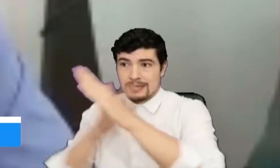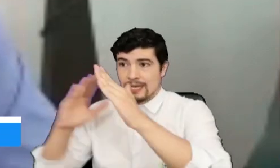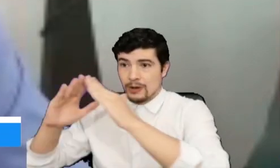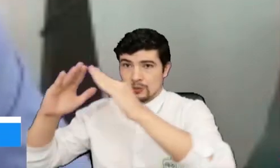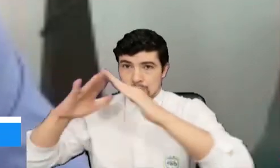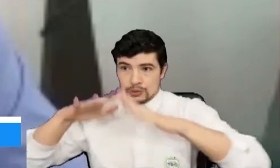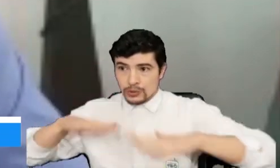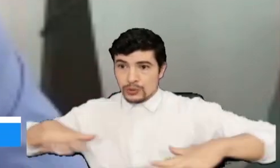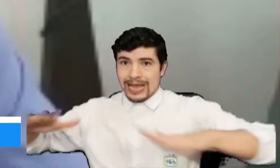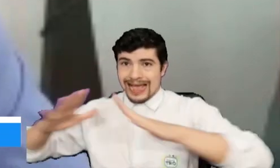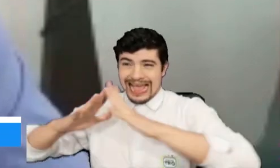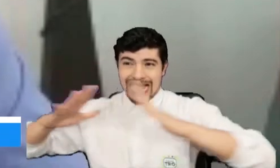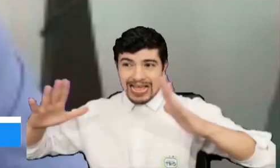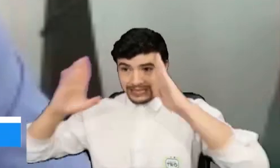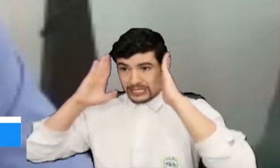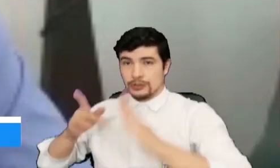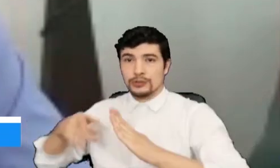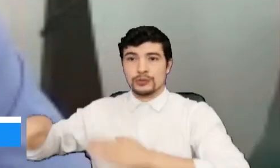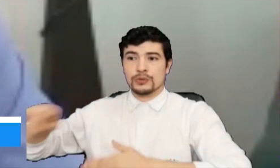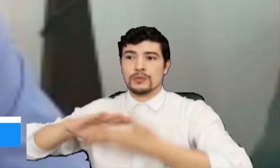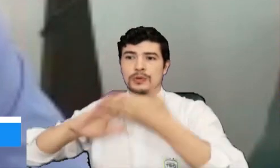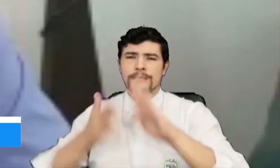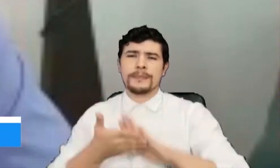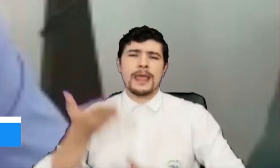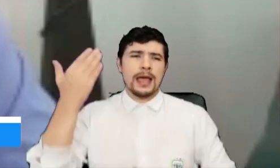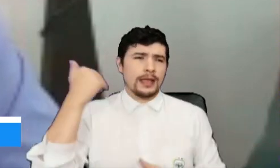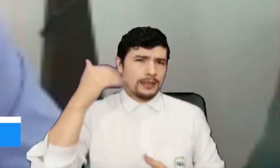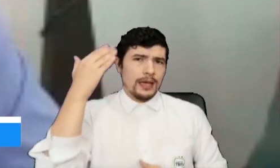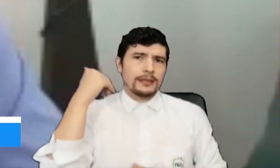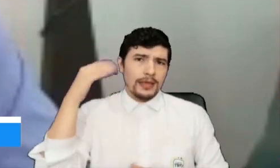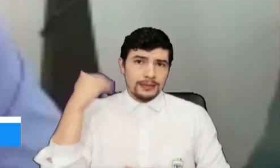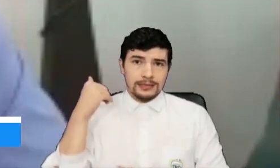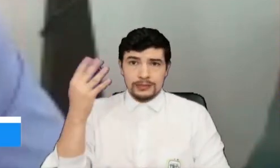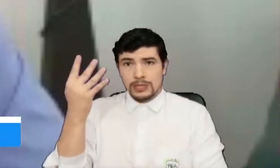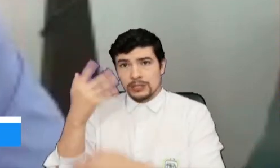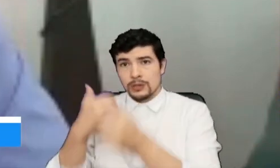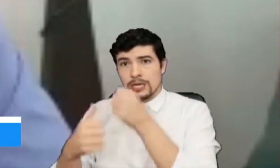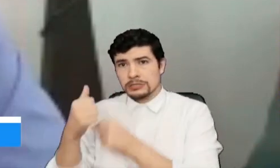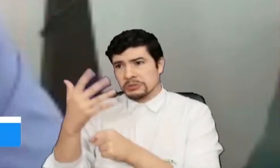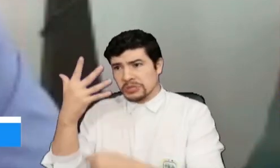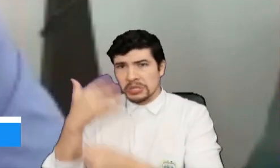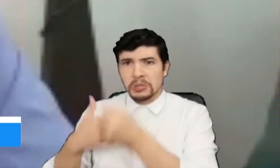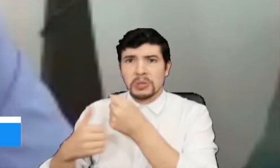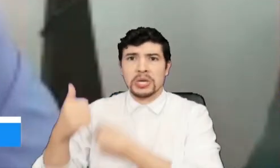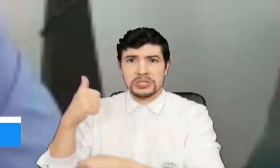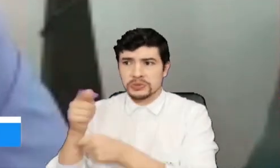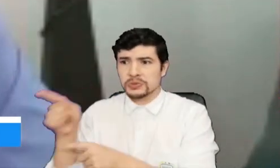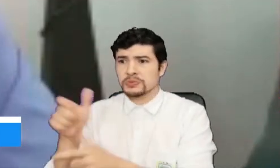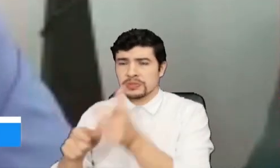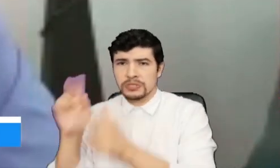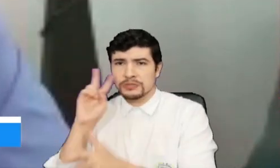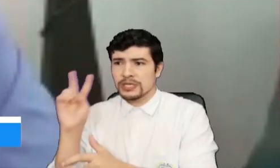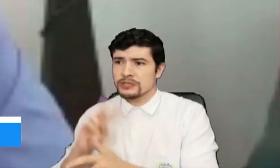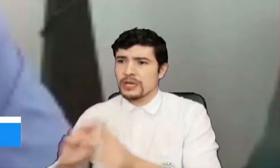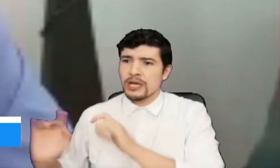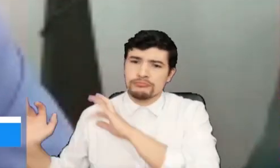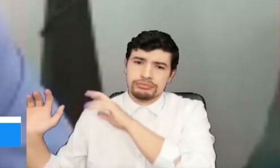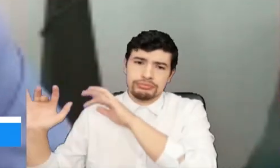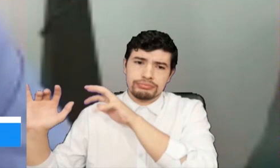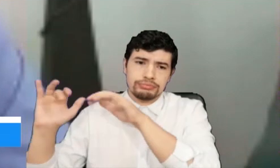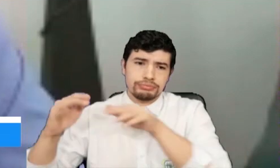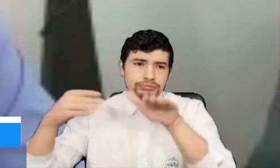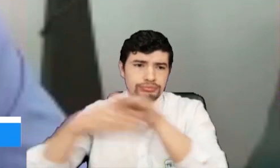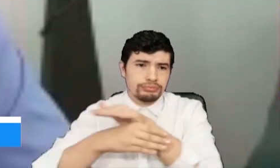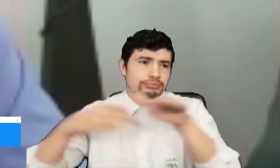hemos tenido crisis migratoria en esta zona desde hace 4 o 5 años, habría que mirar dónde están los recursos disponibles, dónde están las